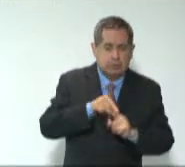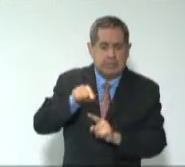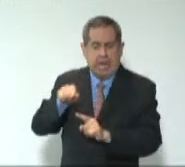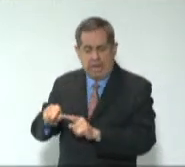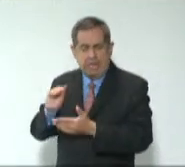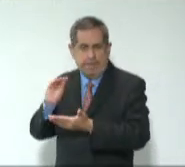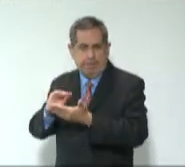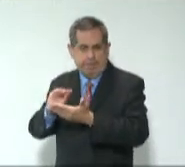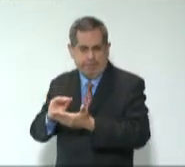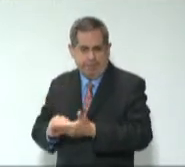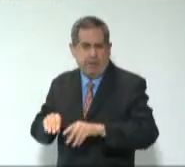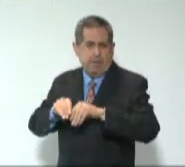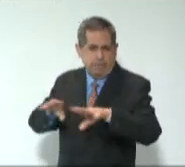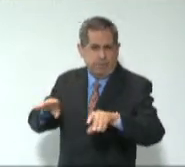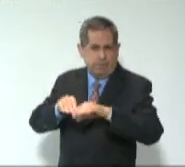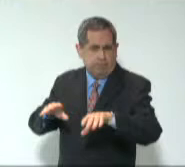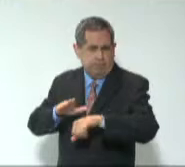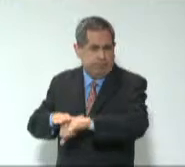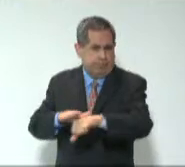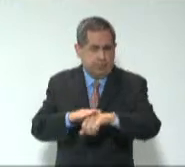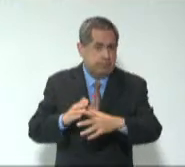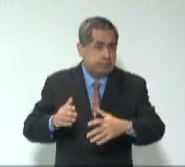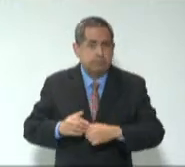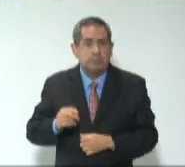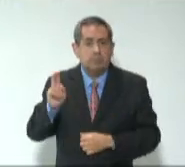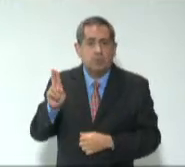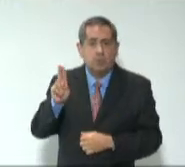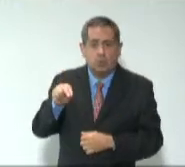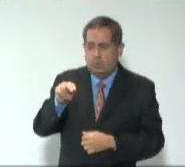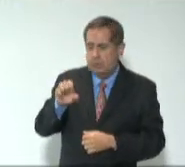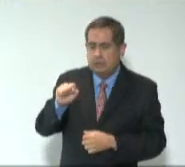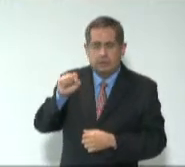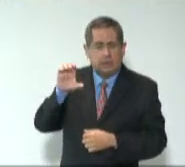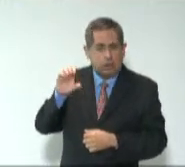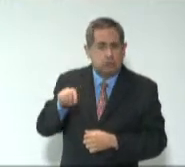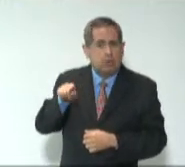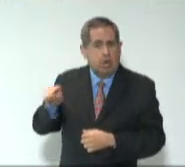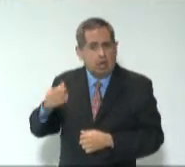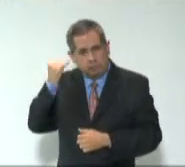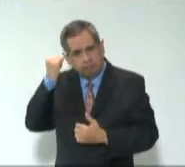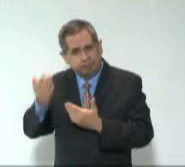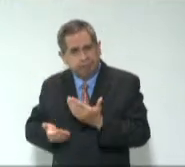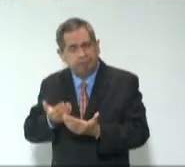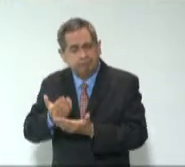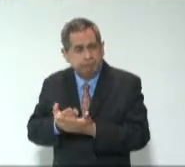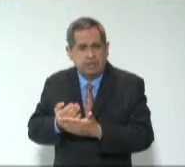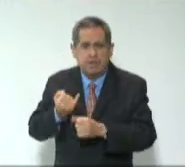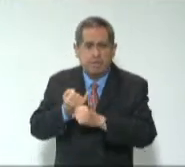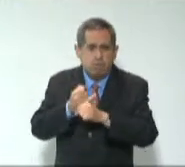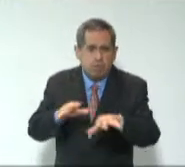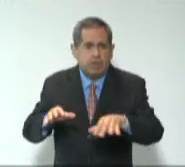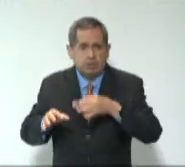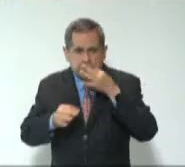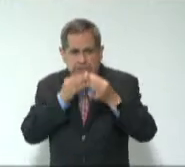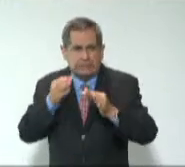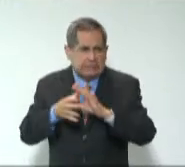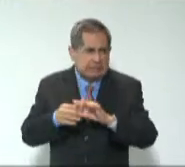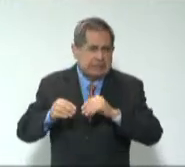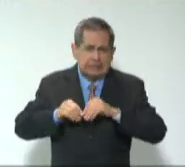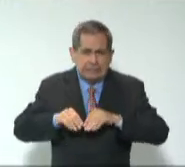eh incluso la UNESCO hizo una propuesta para mejorar el flujo de información veraz sobre la